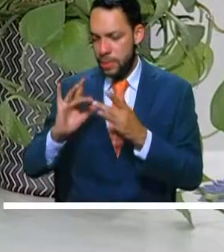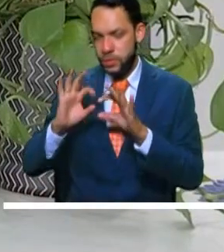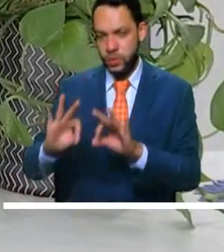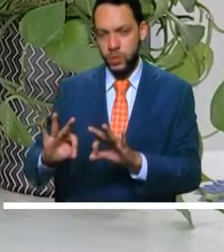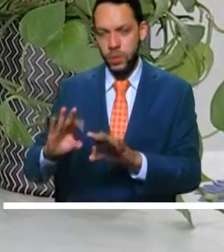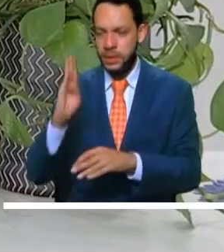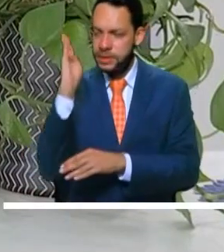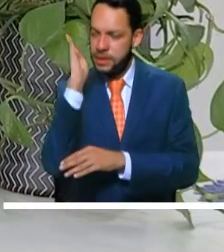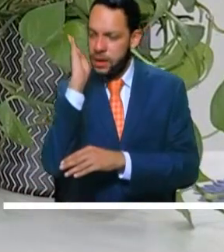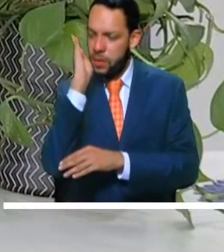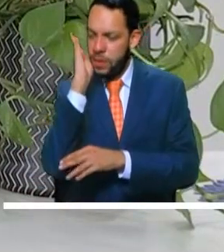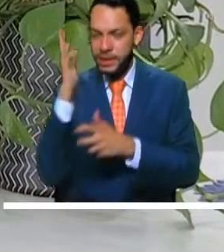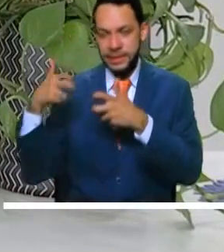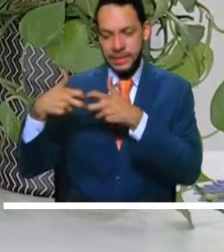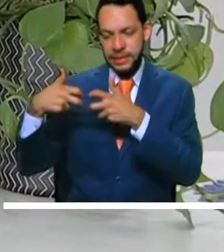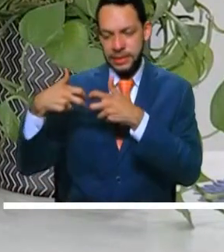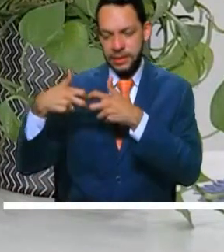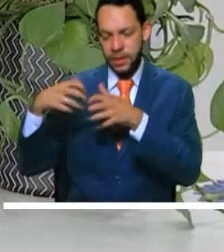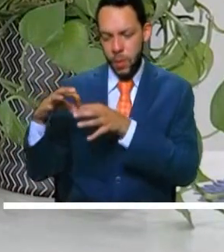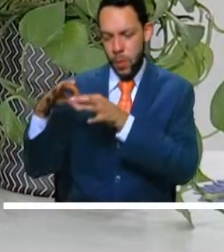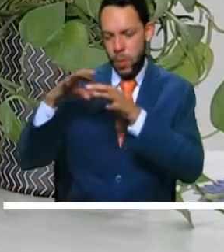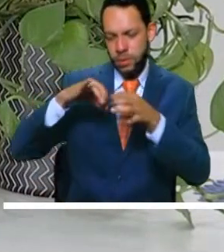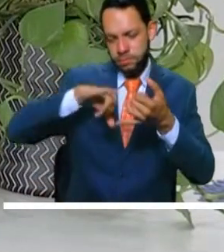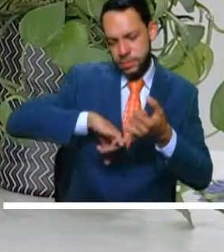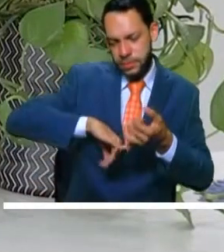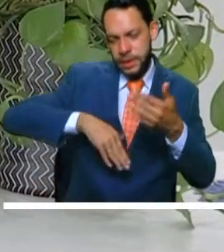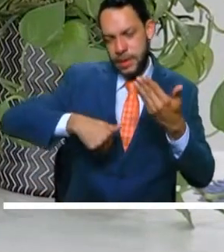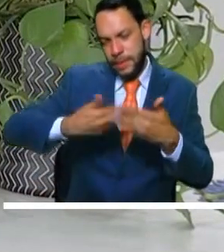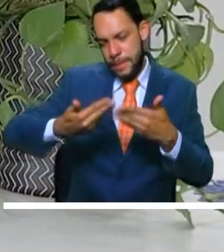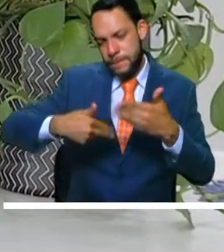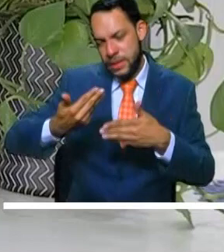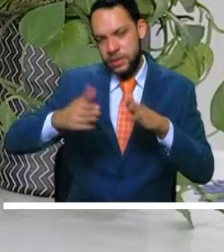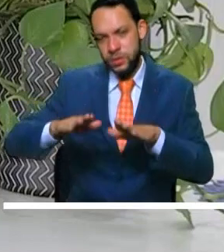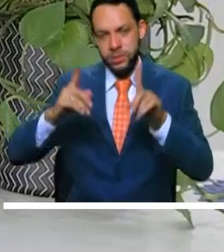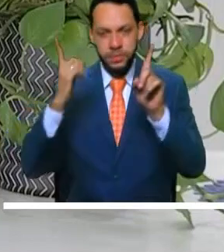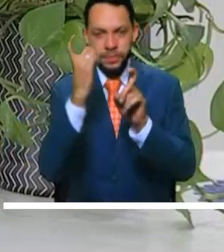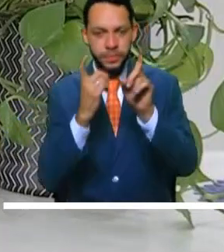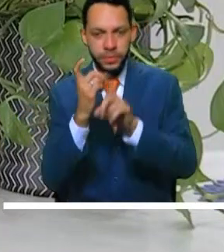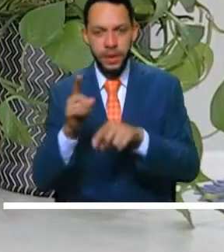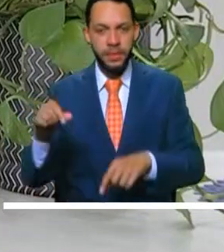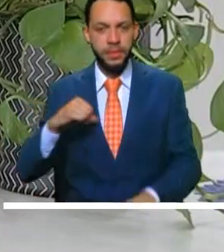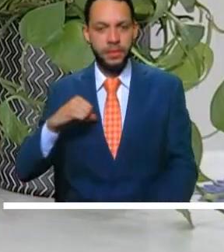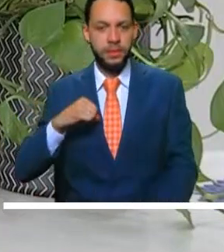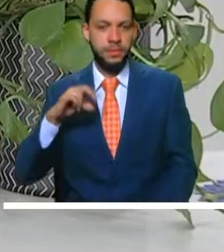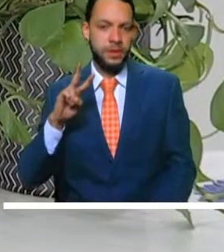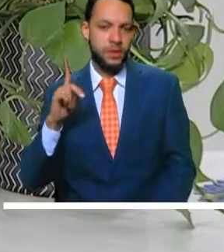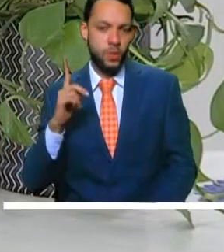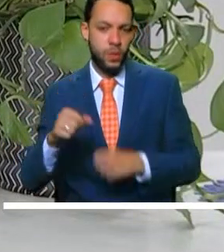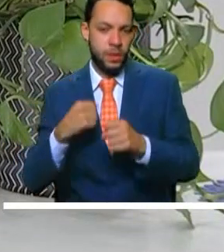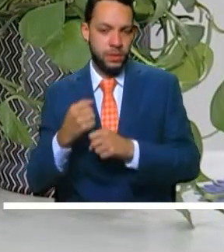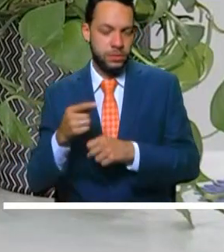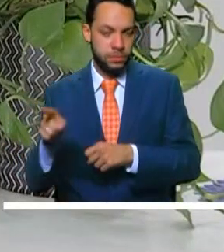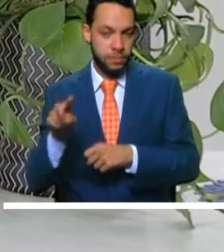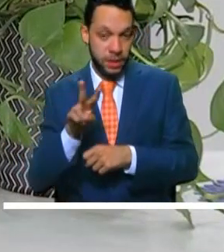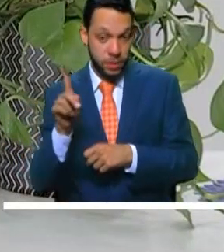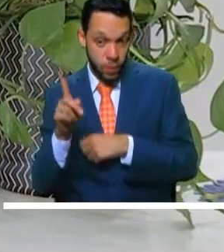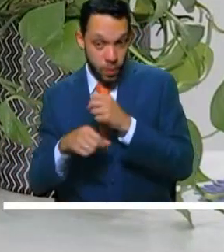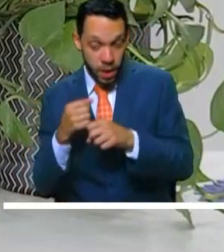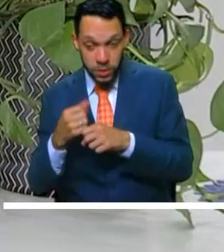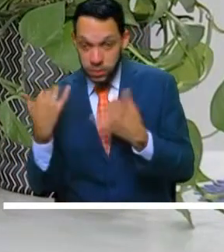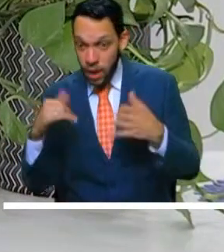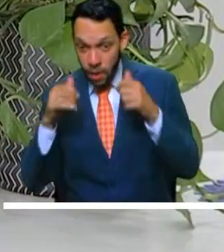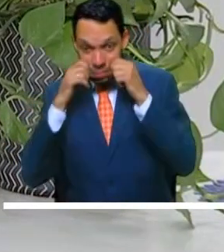celular. Cuando ella haga eso, ella empieza a rehabilitar, pero tiene 21 años y físicamente se